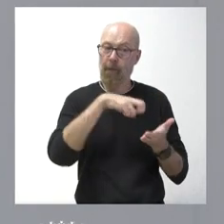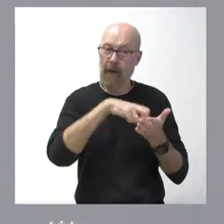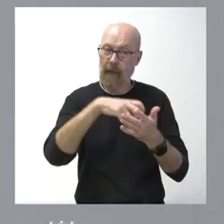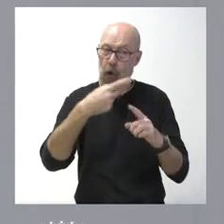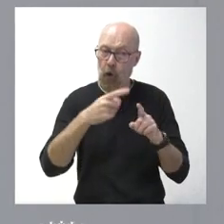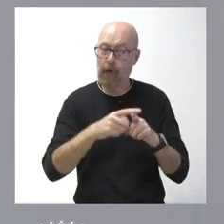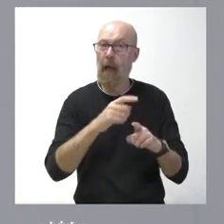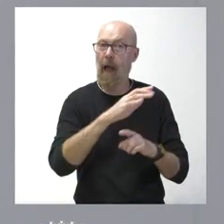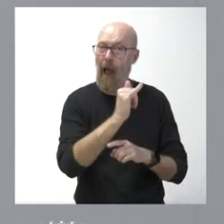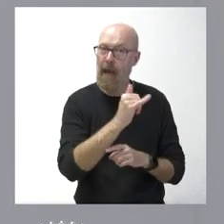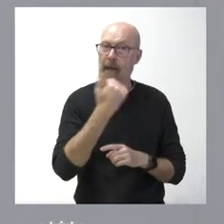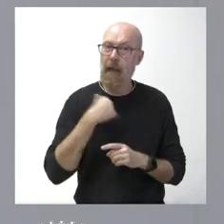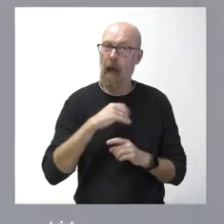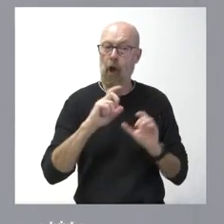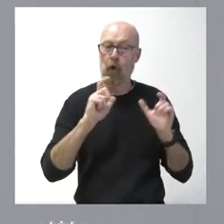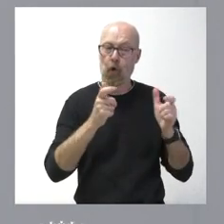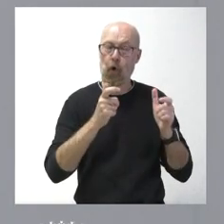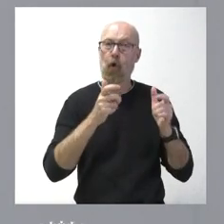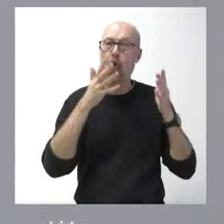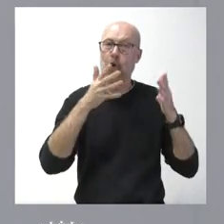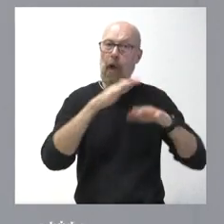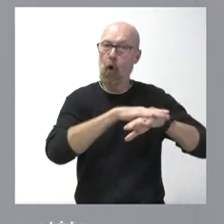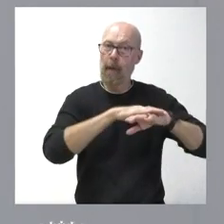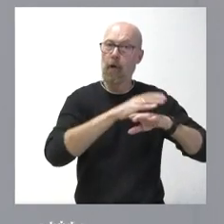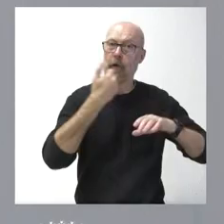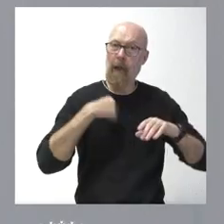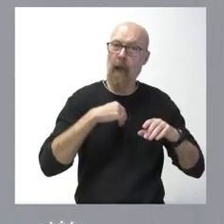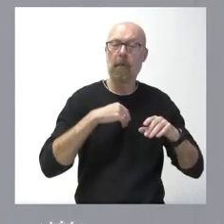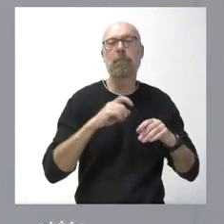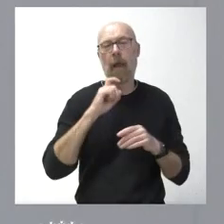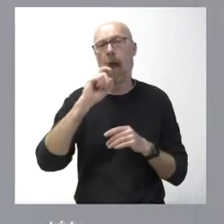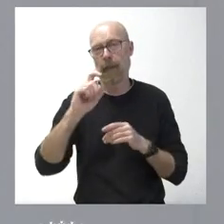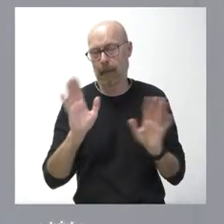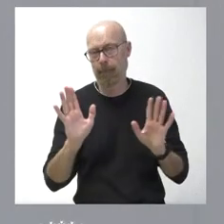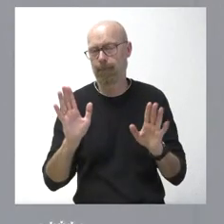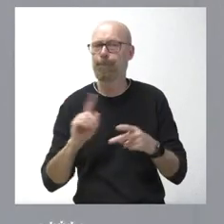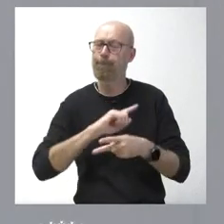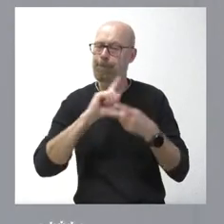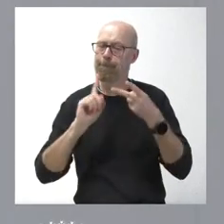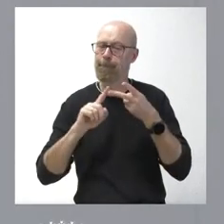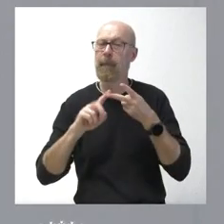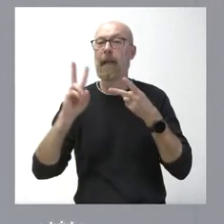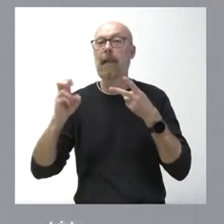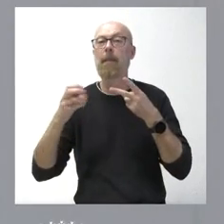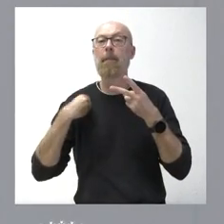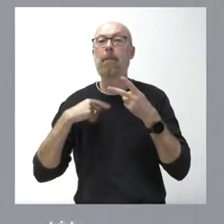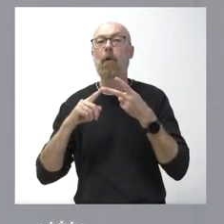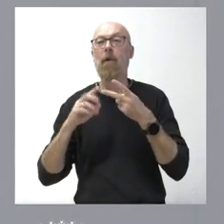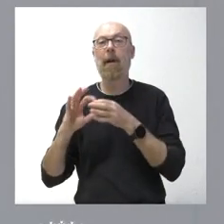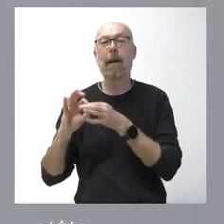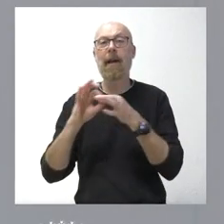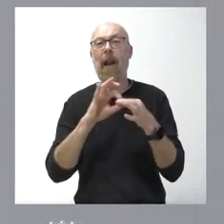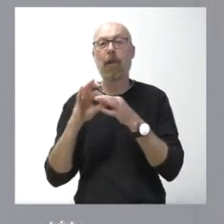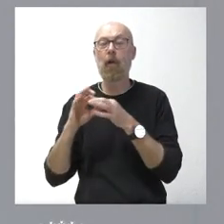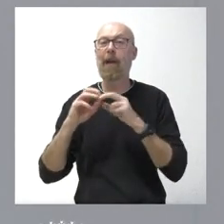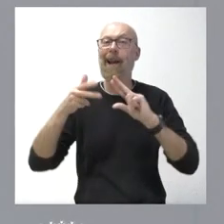y se reúna al consejo de gobierno se lo ofreceremos con todo detalle como hemos hecho siempre Y en segundo lugar la relación entre Renault y